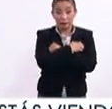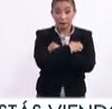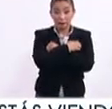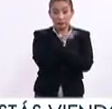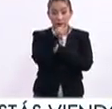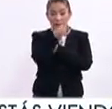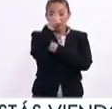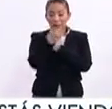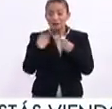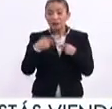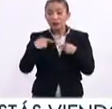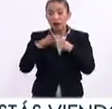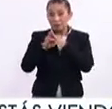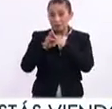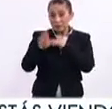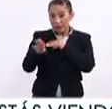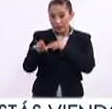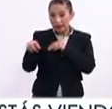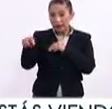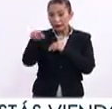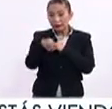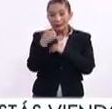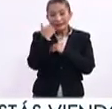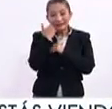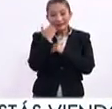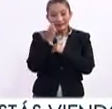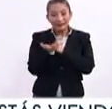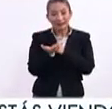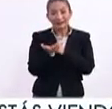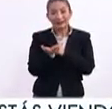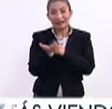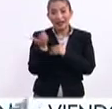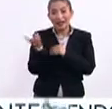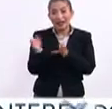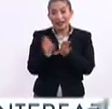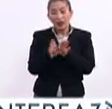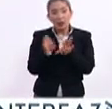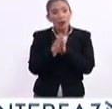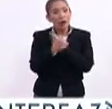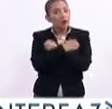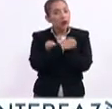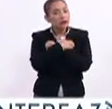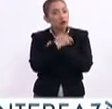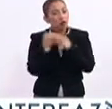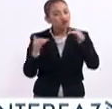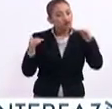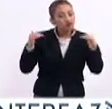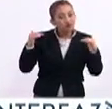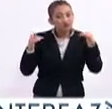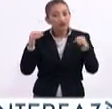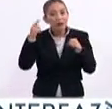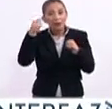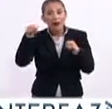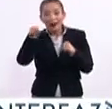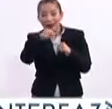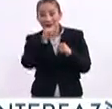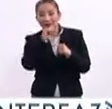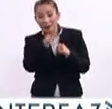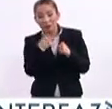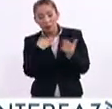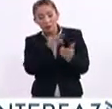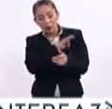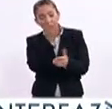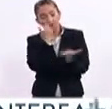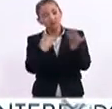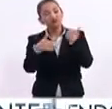para la población migrante busca ser una educación equilibrada para que ellos también alcancen